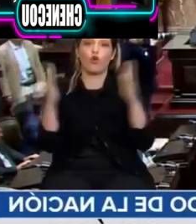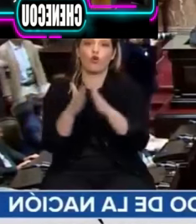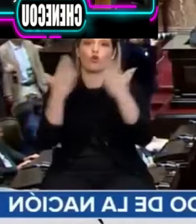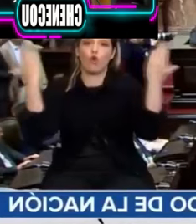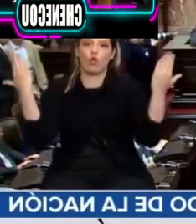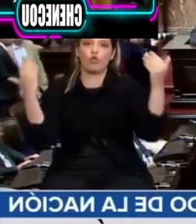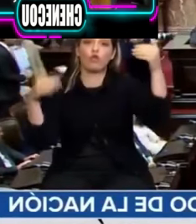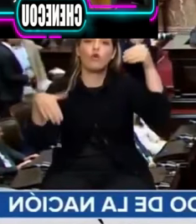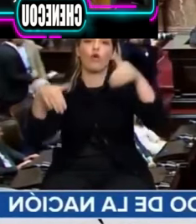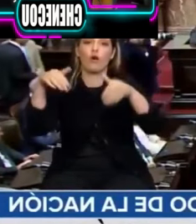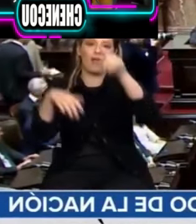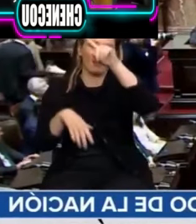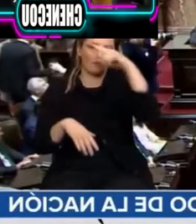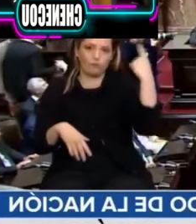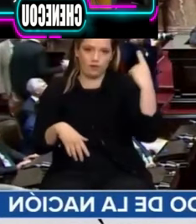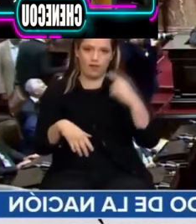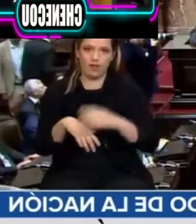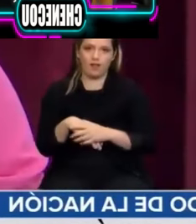del código electoral